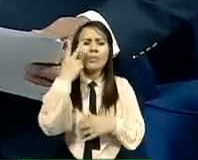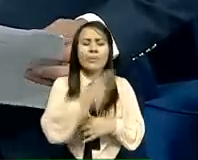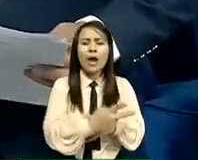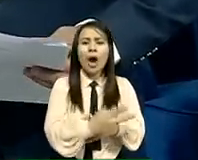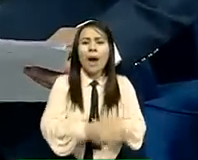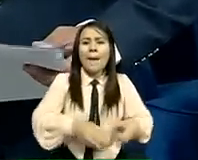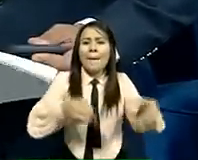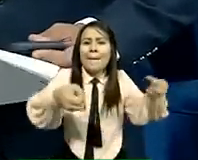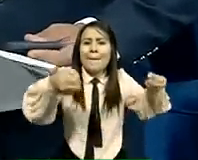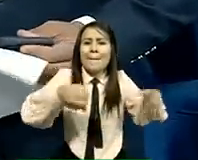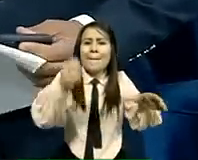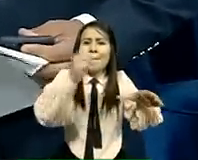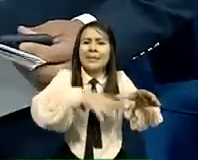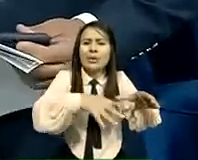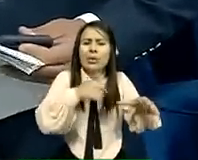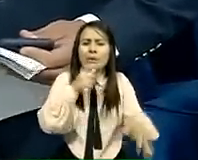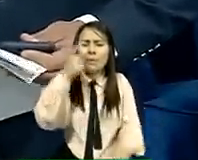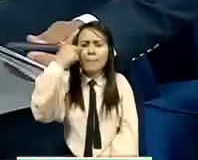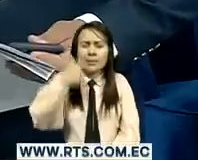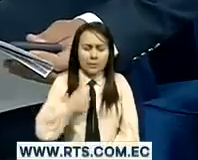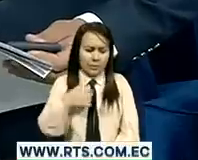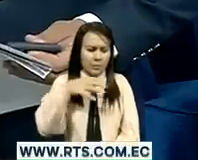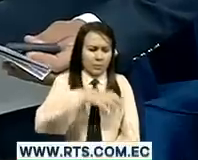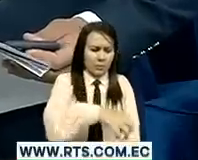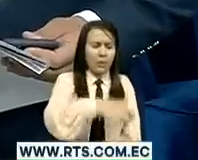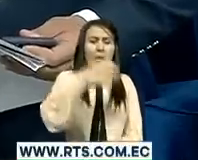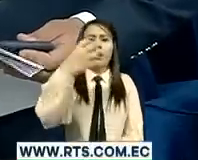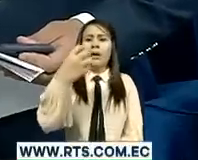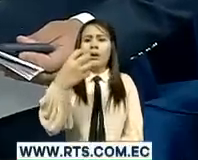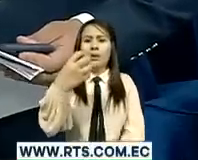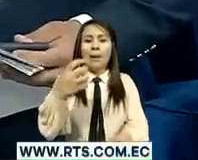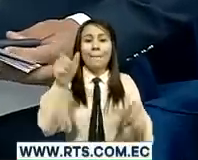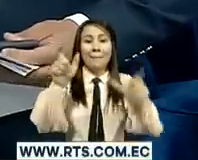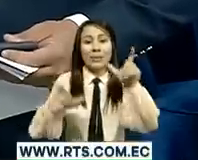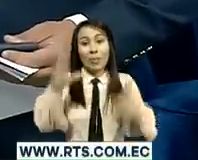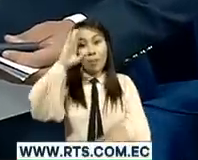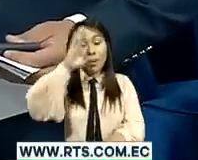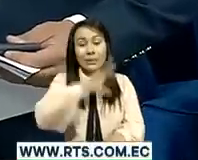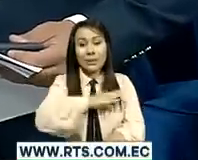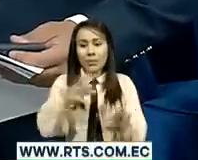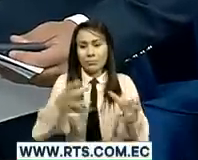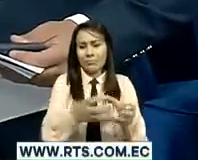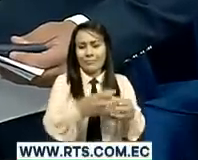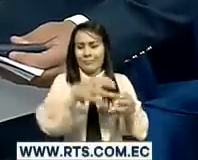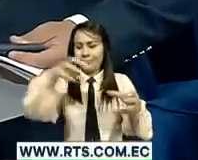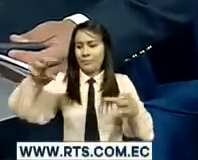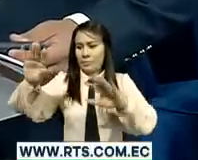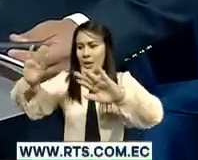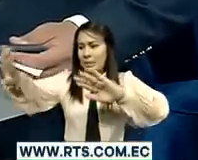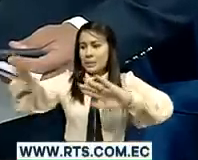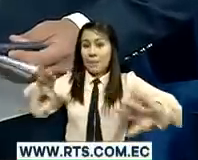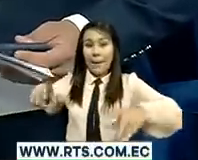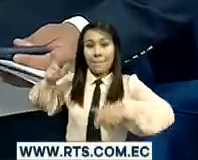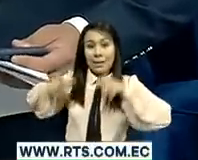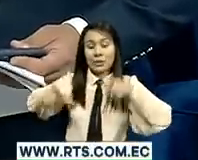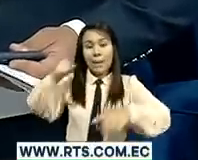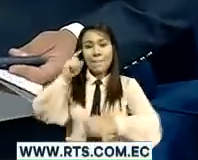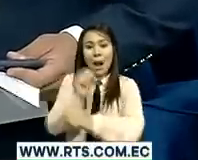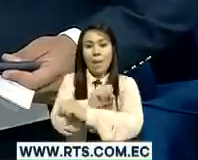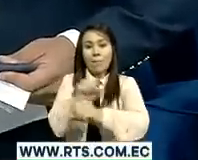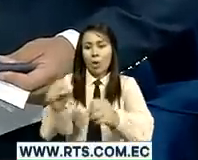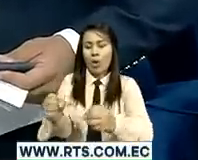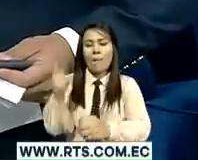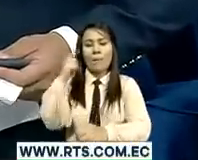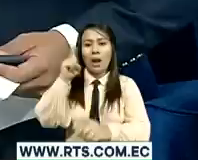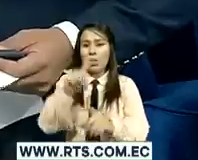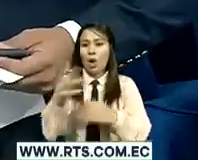Consuelo, en el sur de Guayaquil. Agentes especializados en explosivos realizaron una detonación controlada del artefacto para evitar